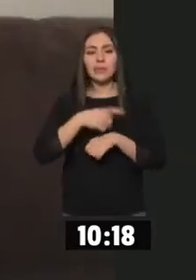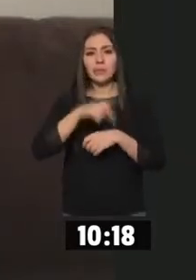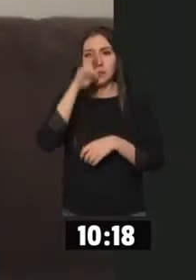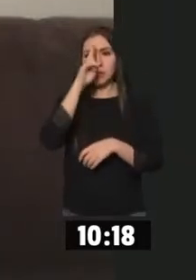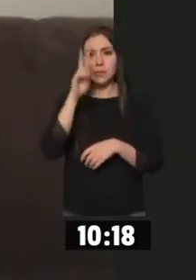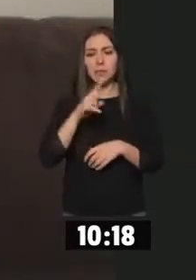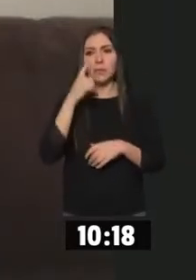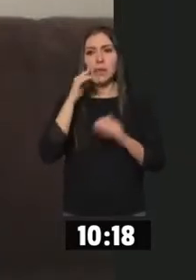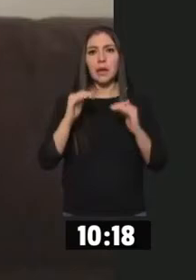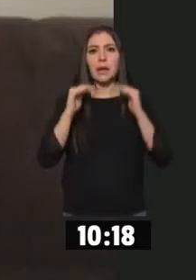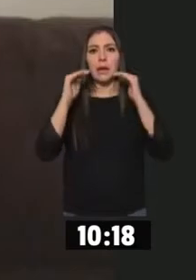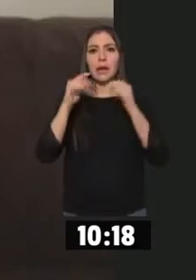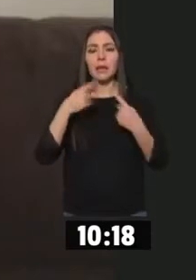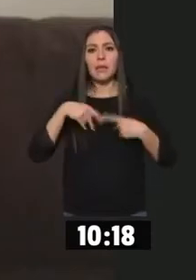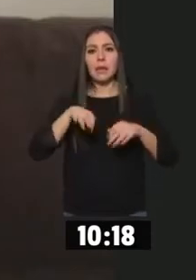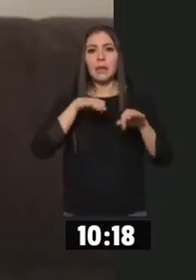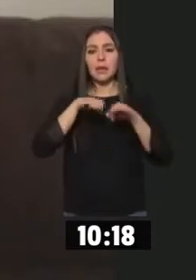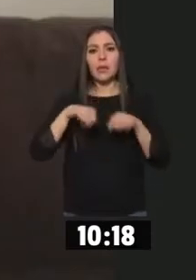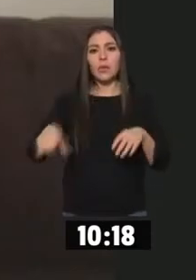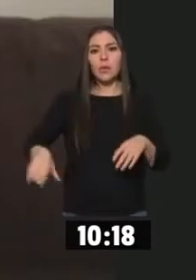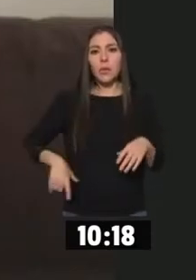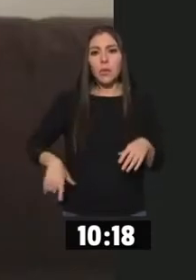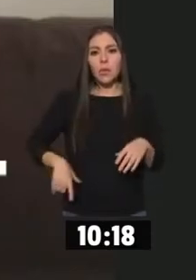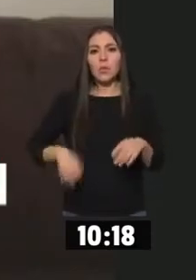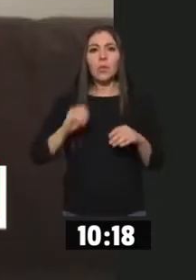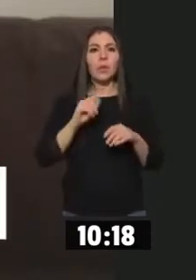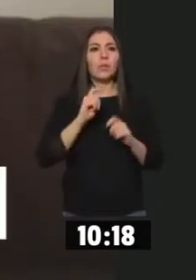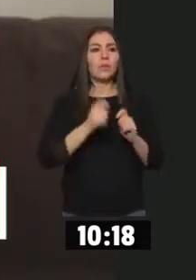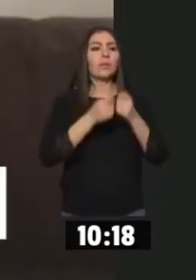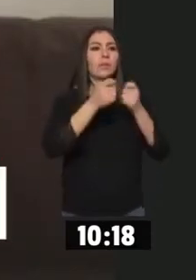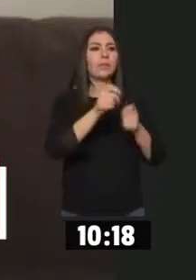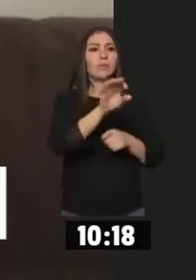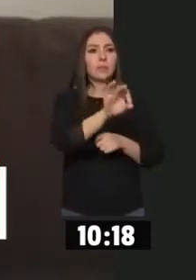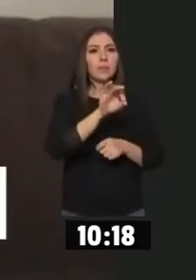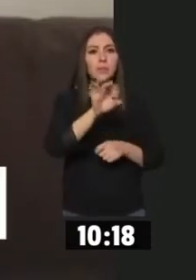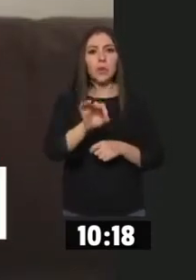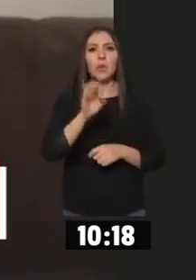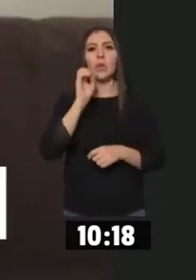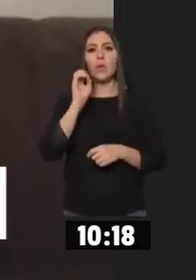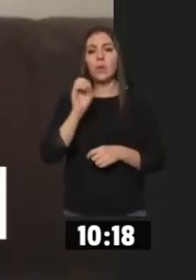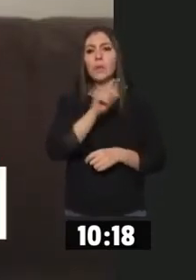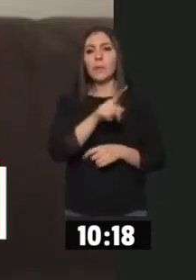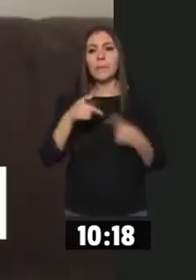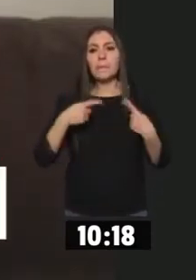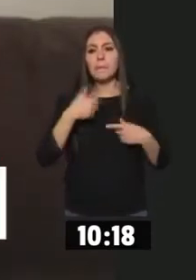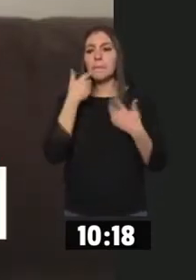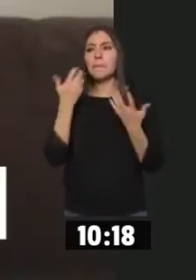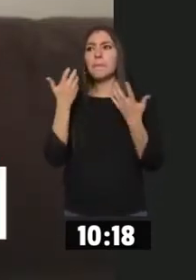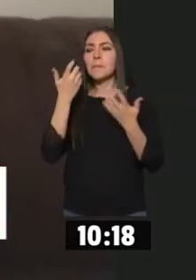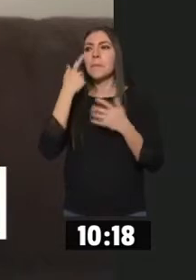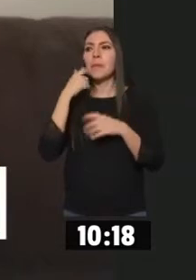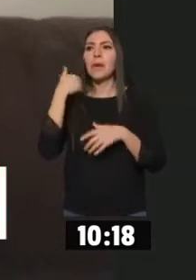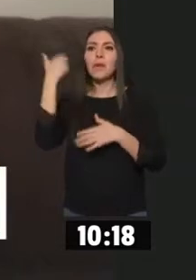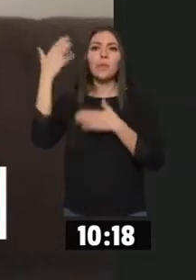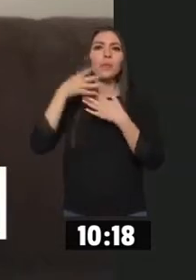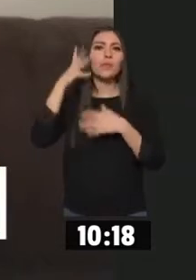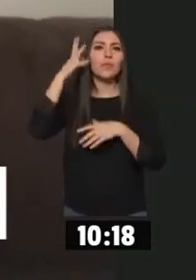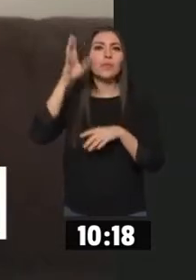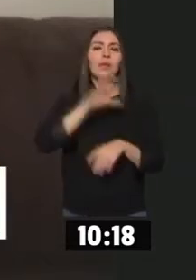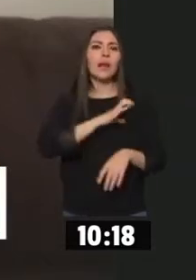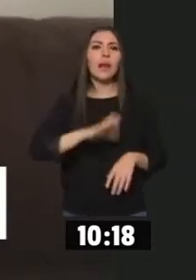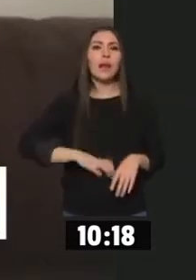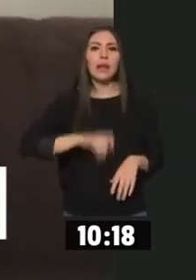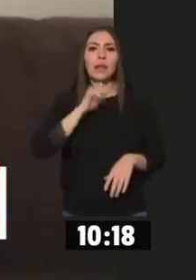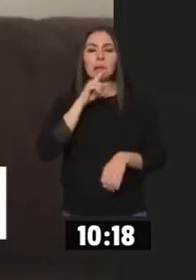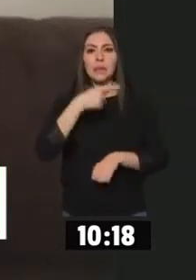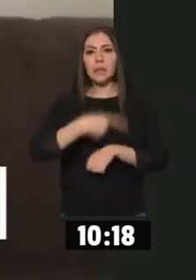las autoridades electas, autoridades designadas, e incluso para aquellos aspirantes que también aspiran a hacerlo, lo cual pues sí